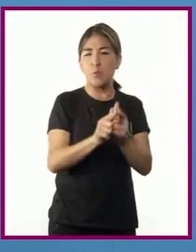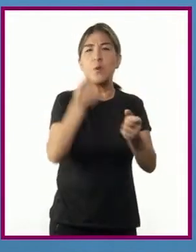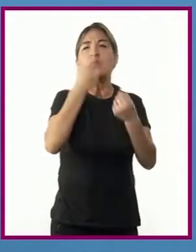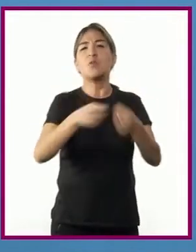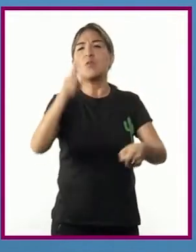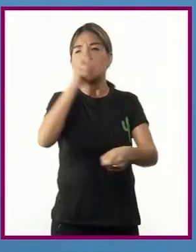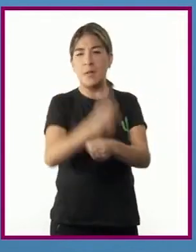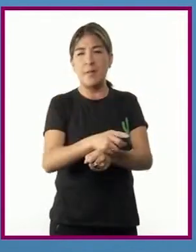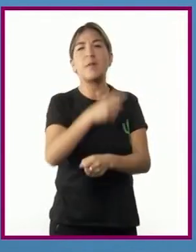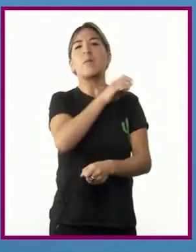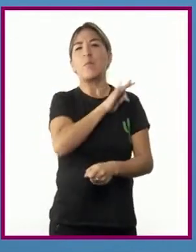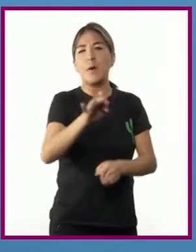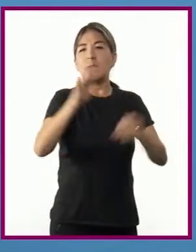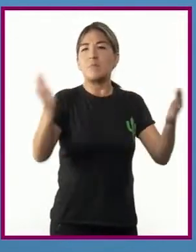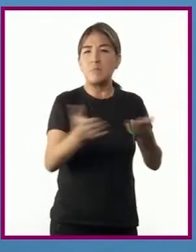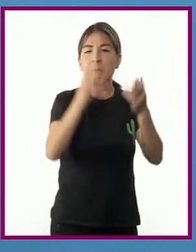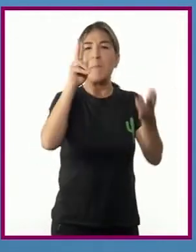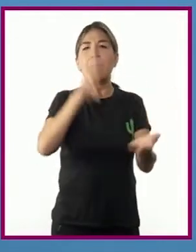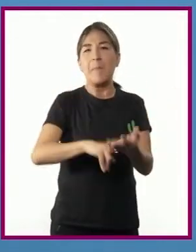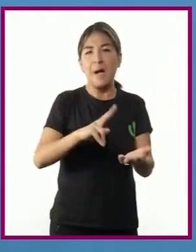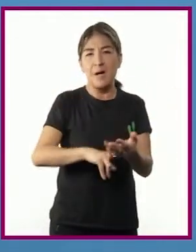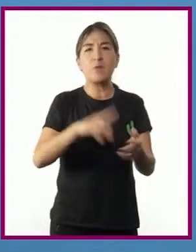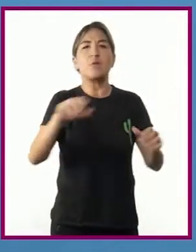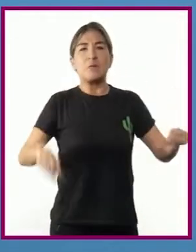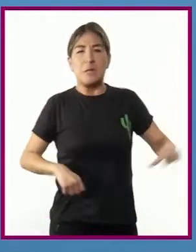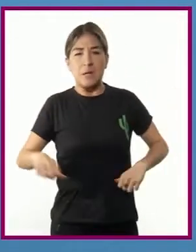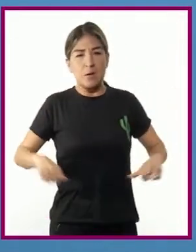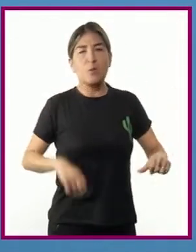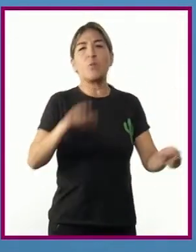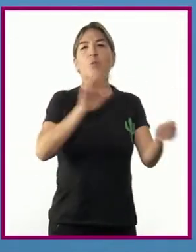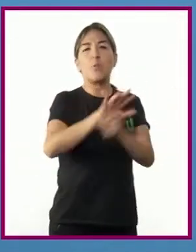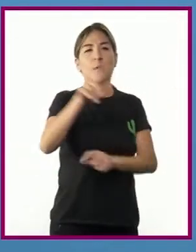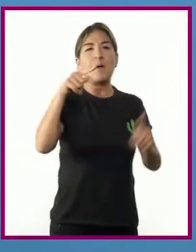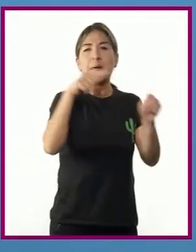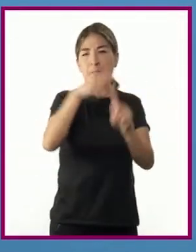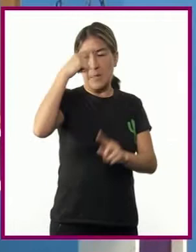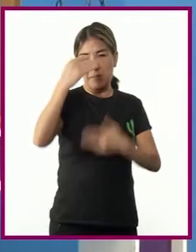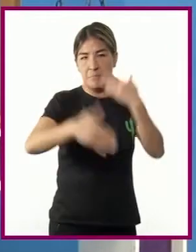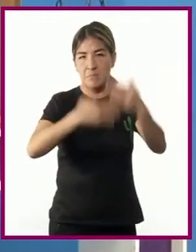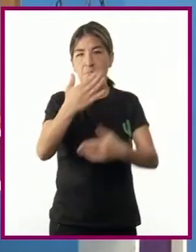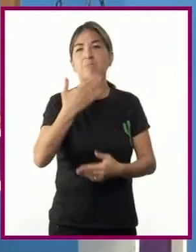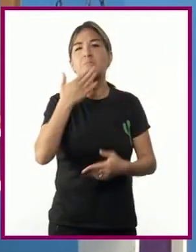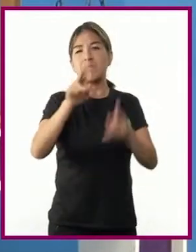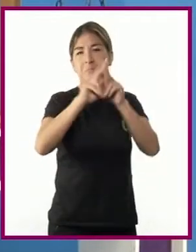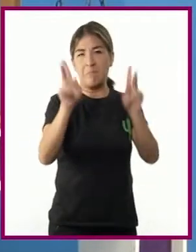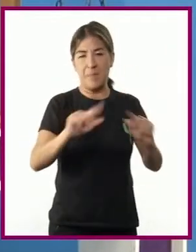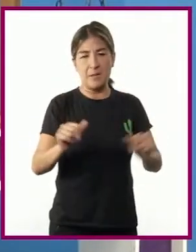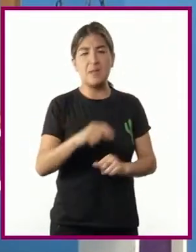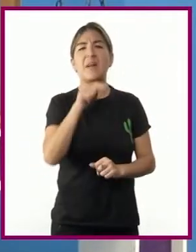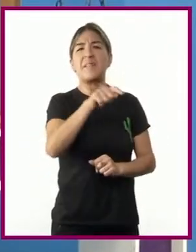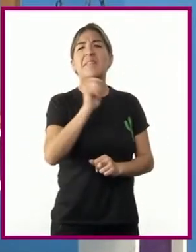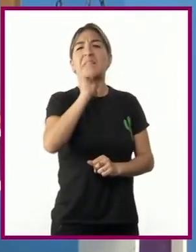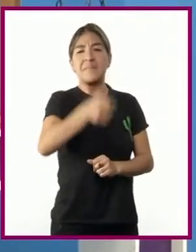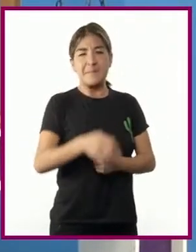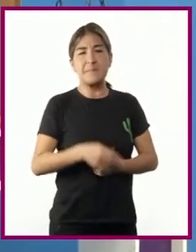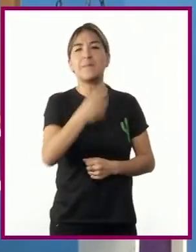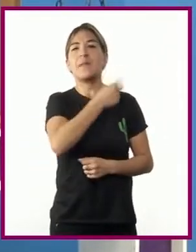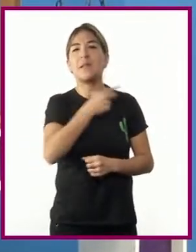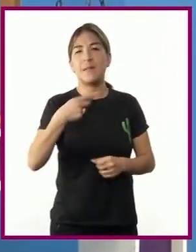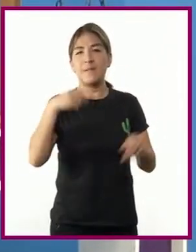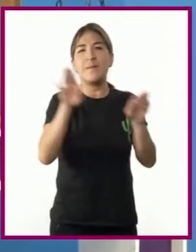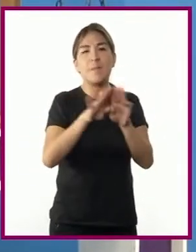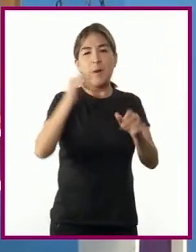sociedades fomenten valores, actitudes y conductas que procuren la paz. Esto significa que deben crear